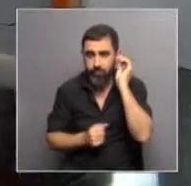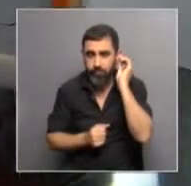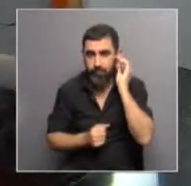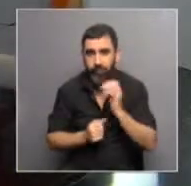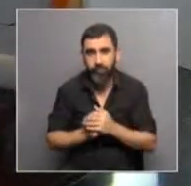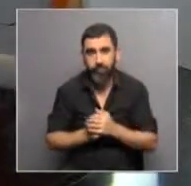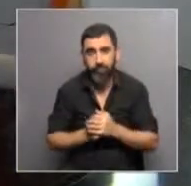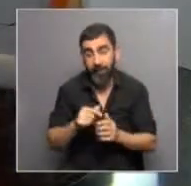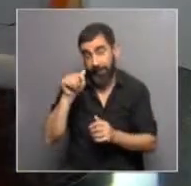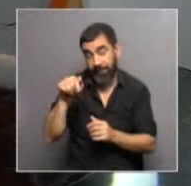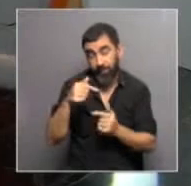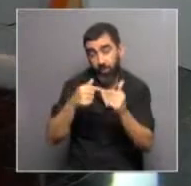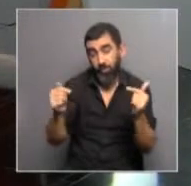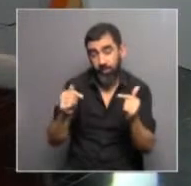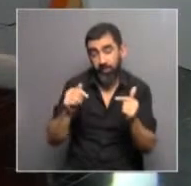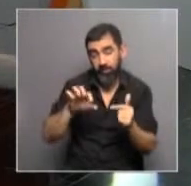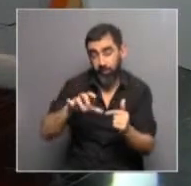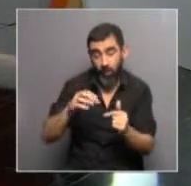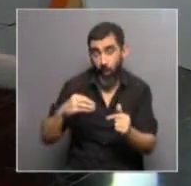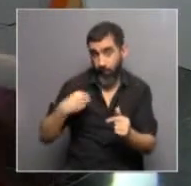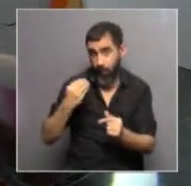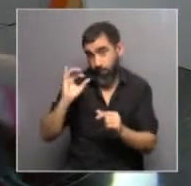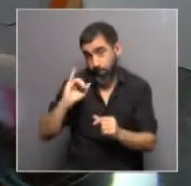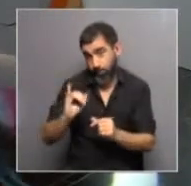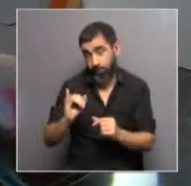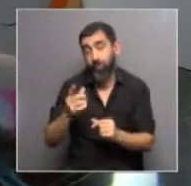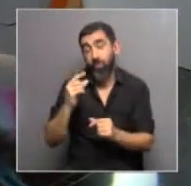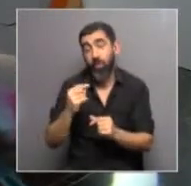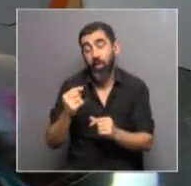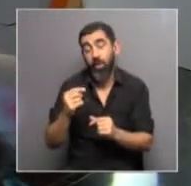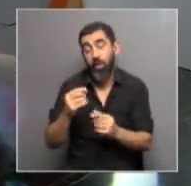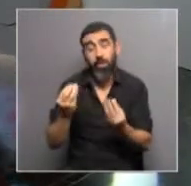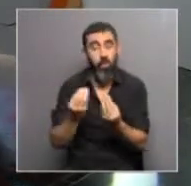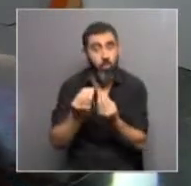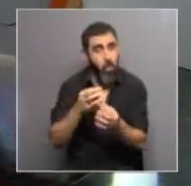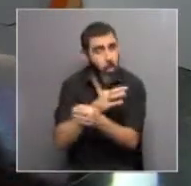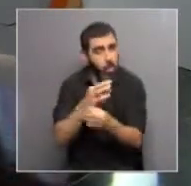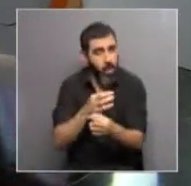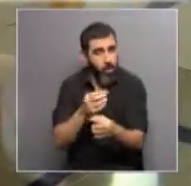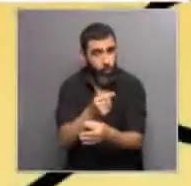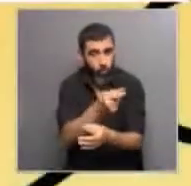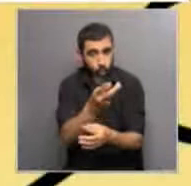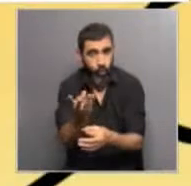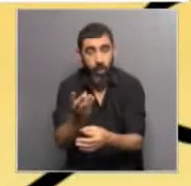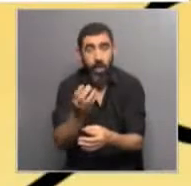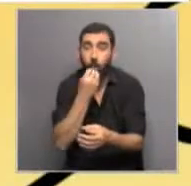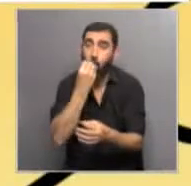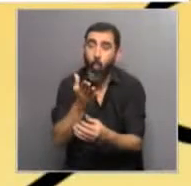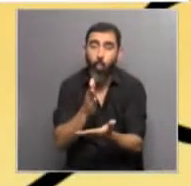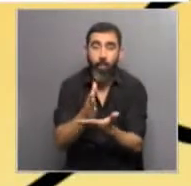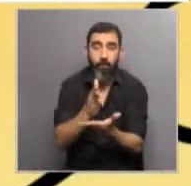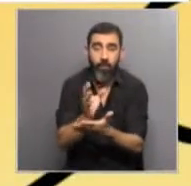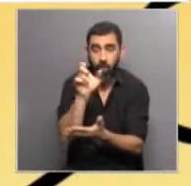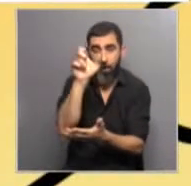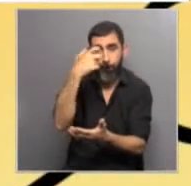los probióticos son microorganismos vivos que cuando son administrados en cantidades adecuadas confieren un efecto benéfico al